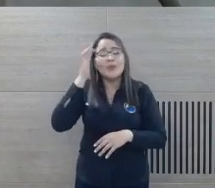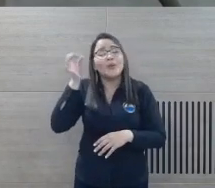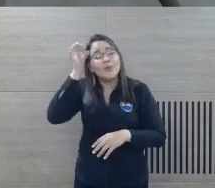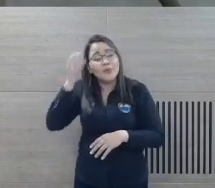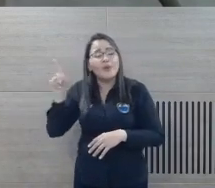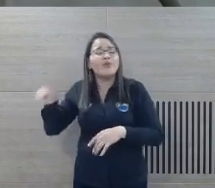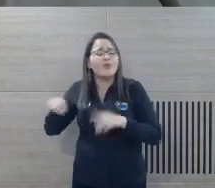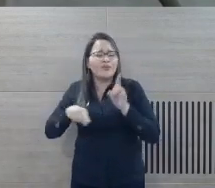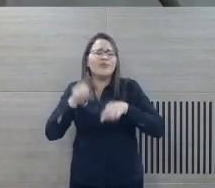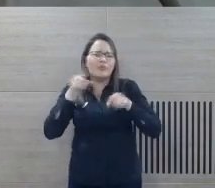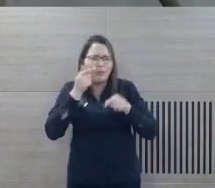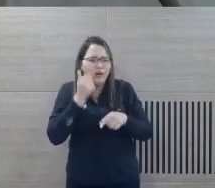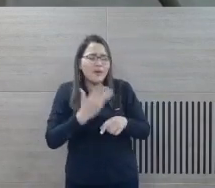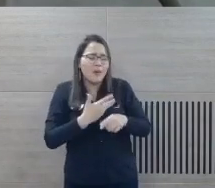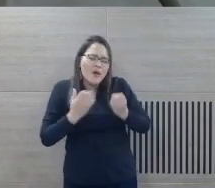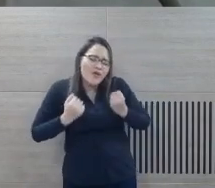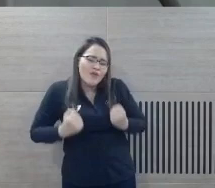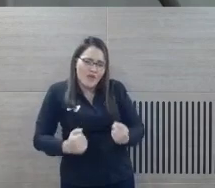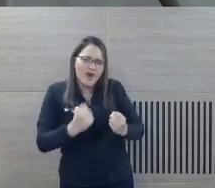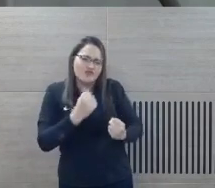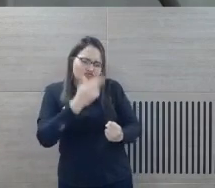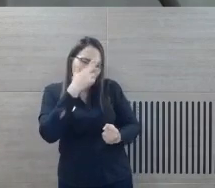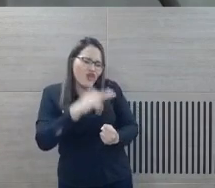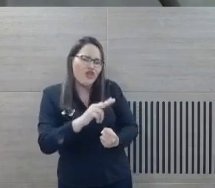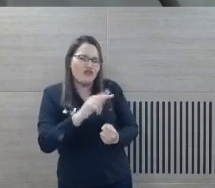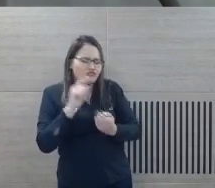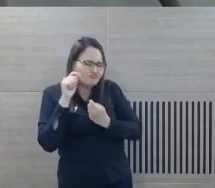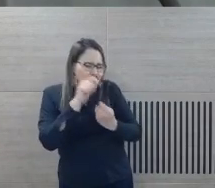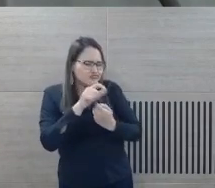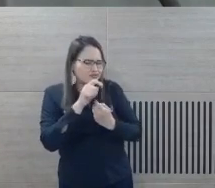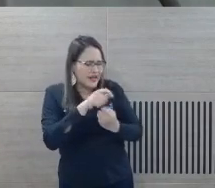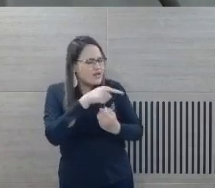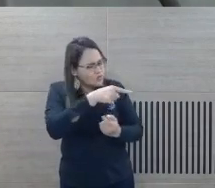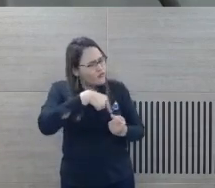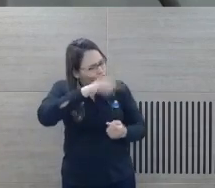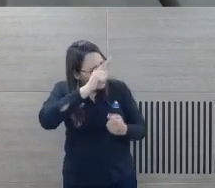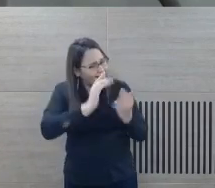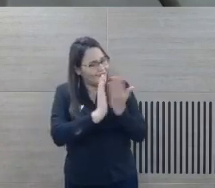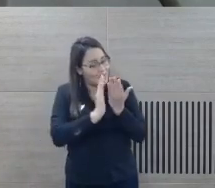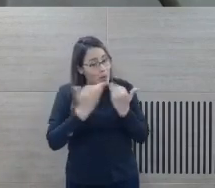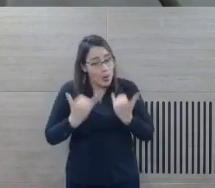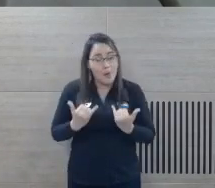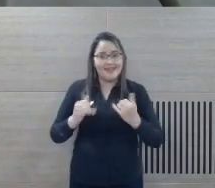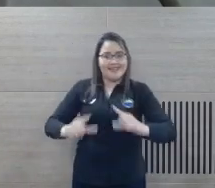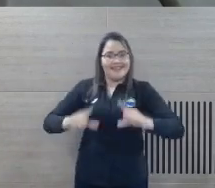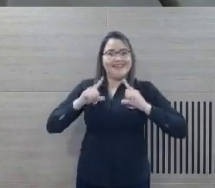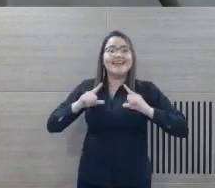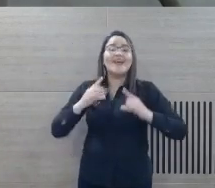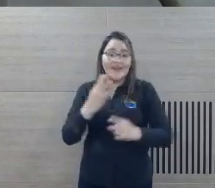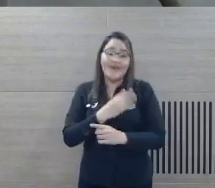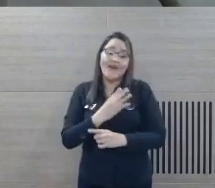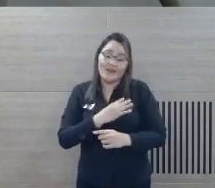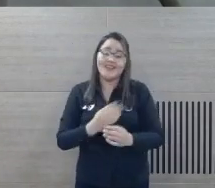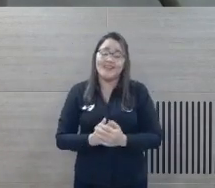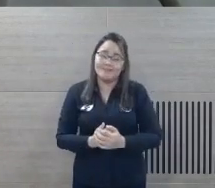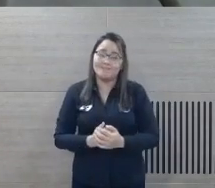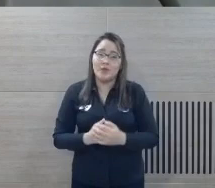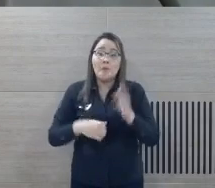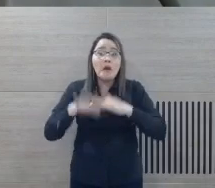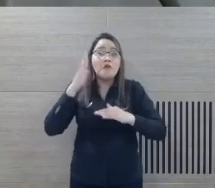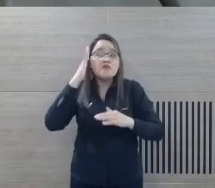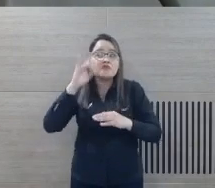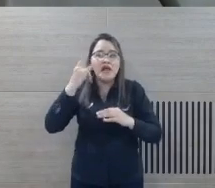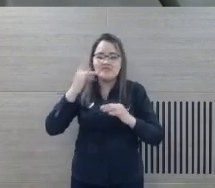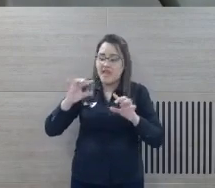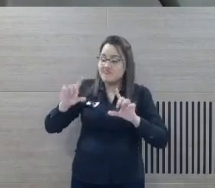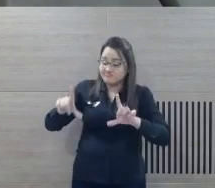ese diploma colgado en la pared, en su oficina, donde lo tengan, pídanle a Dios y hagan lo posible por devolverle en